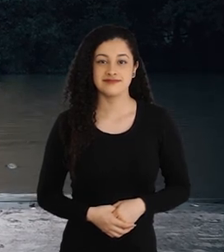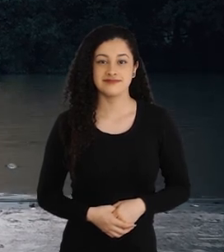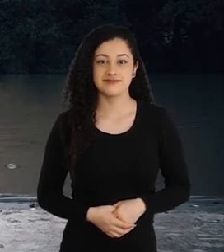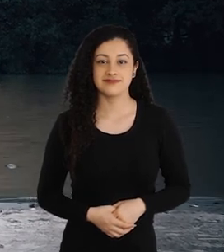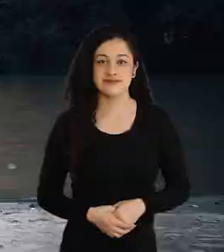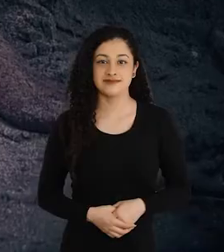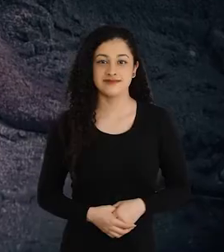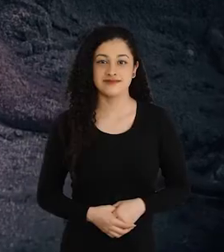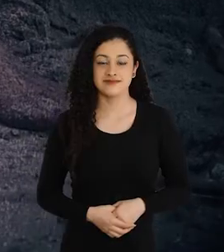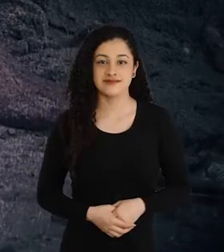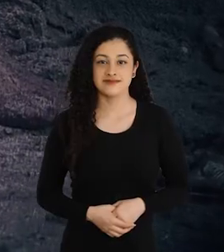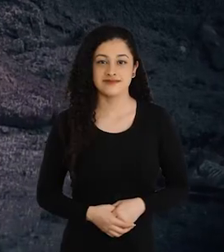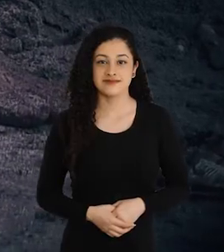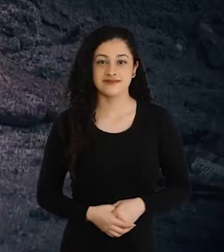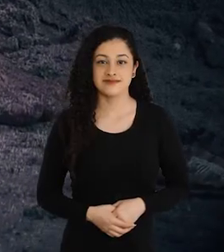hojas.